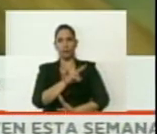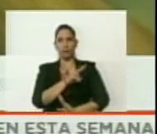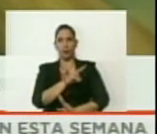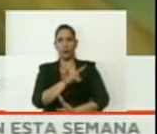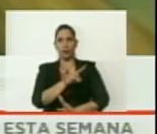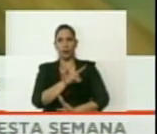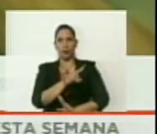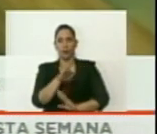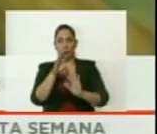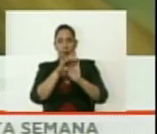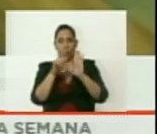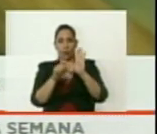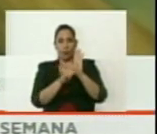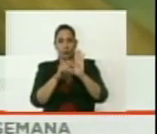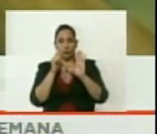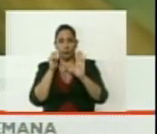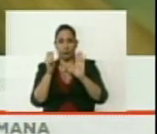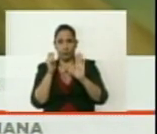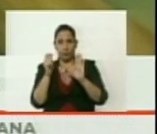la Constitución venezolana.